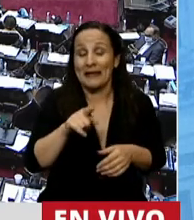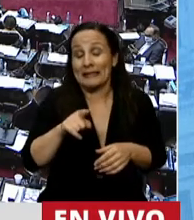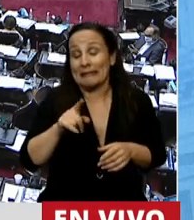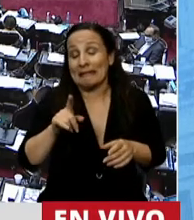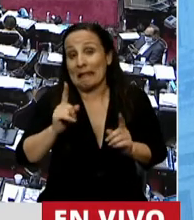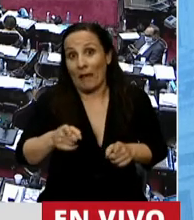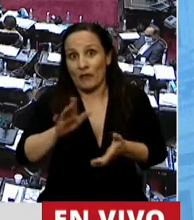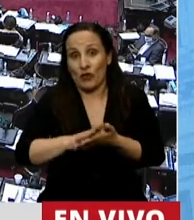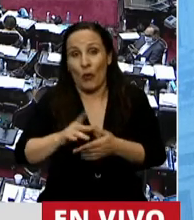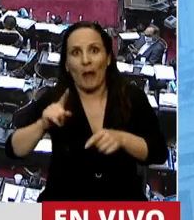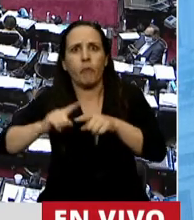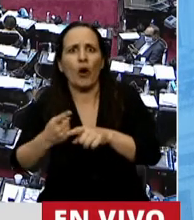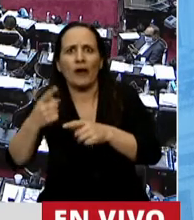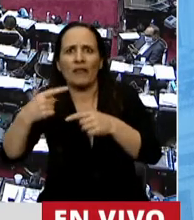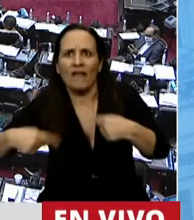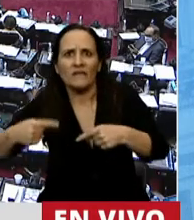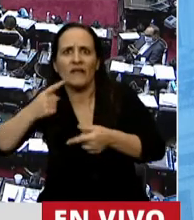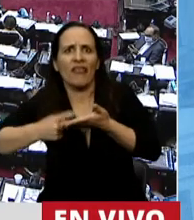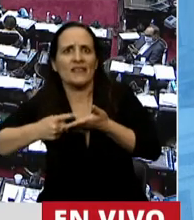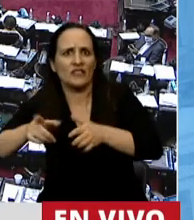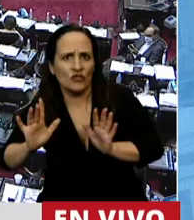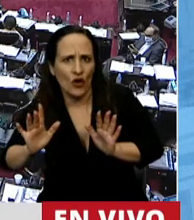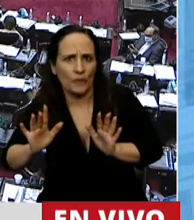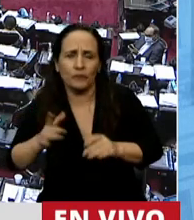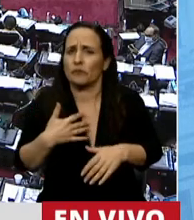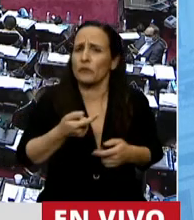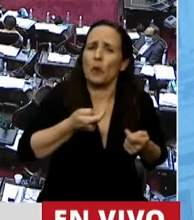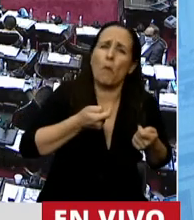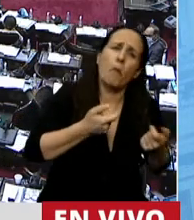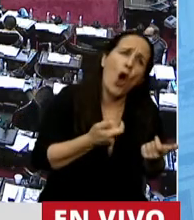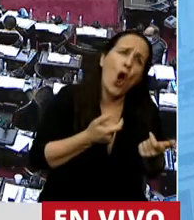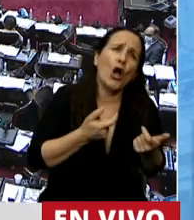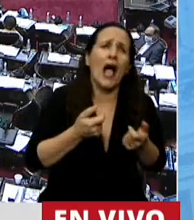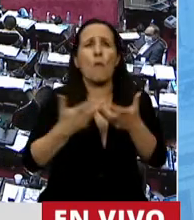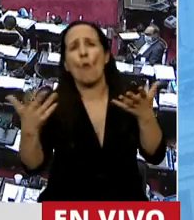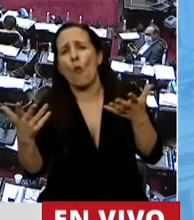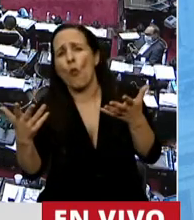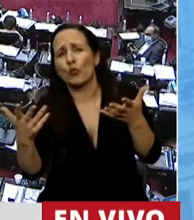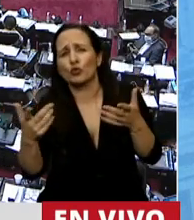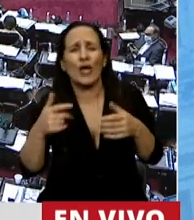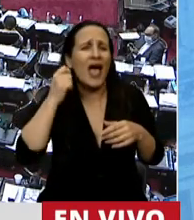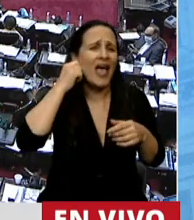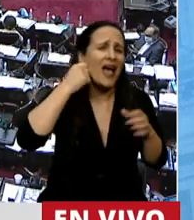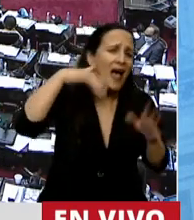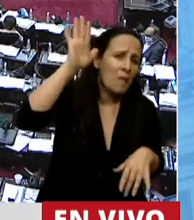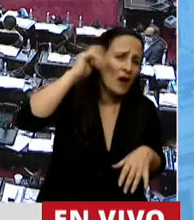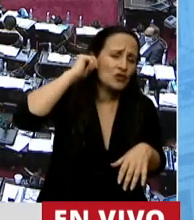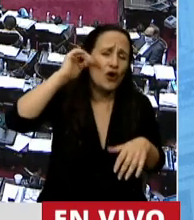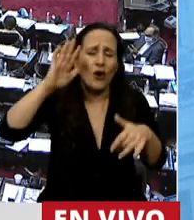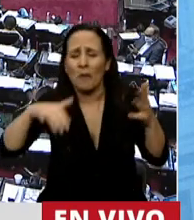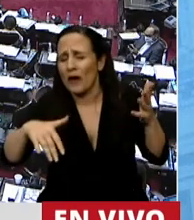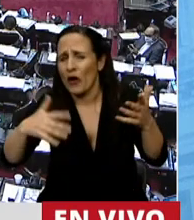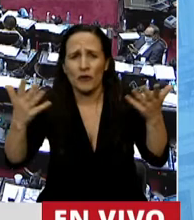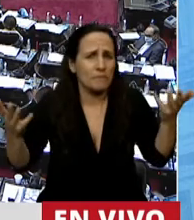política. Creo que el número de pocas o muchas, mayores, menores, por